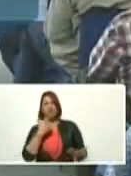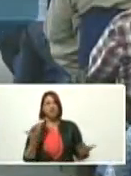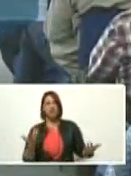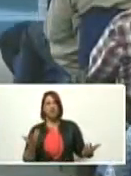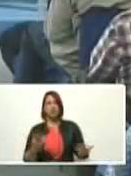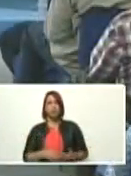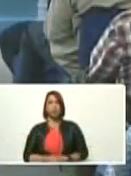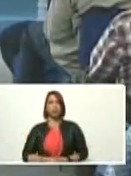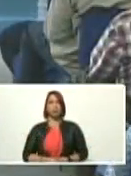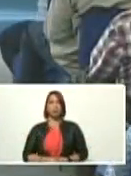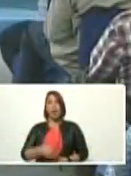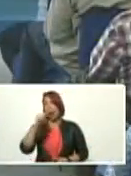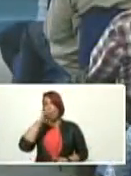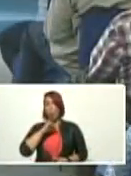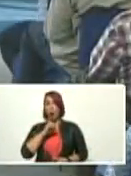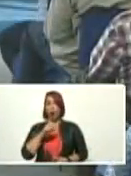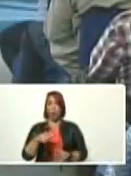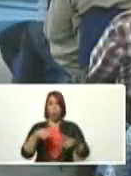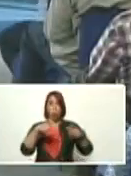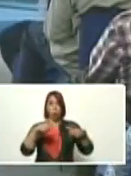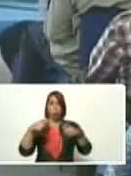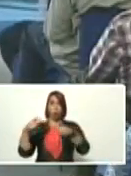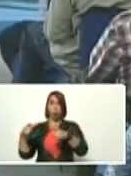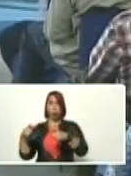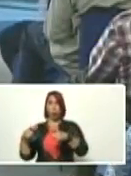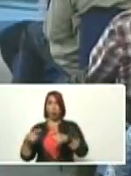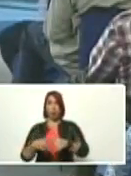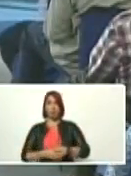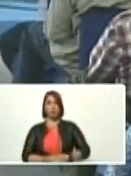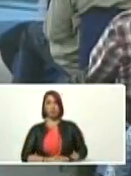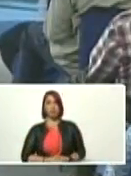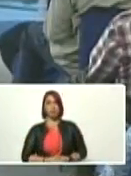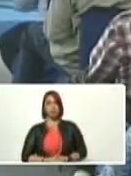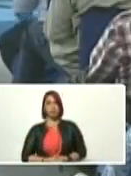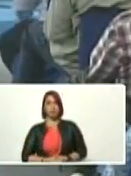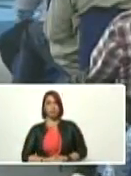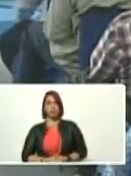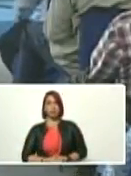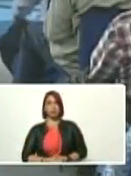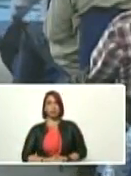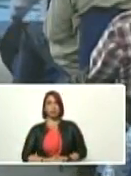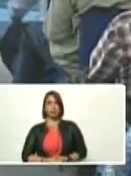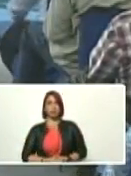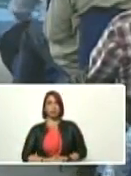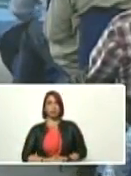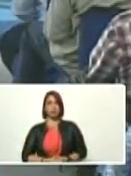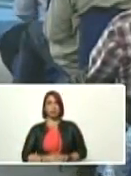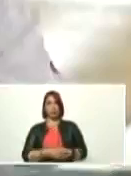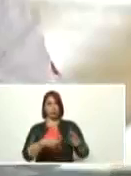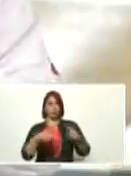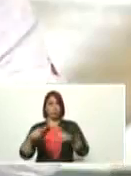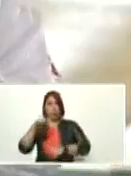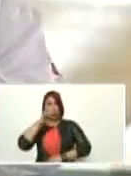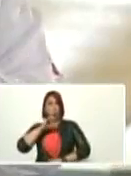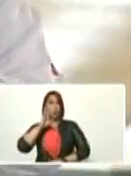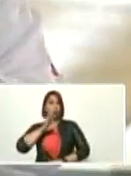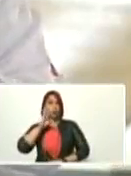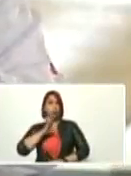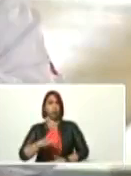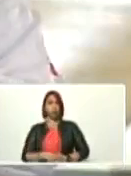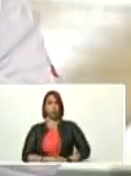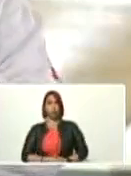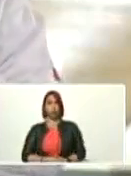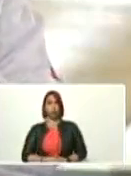Emposada. Emposada. O encharcada también se puede decir. Estancada. Estancada. Agua que